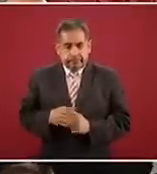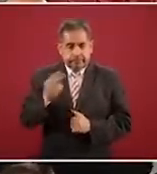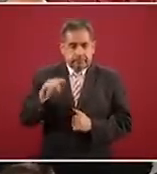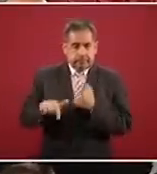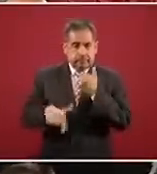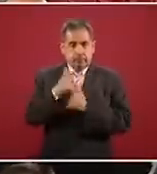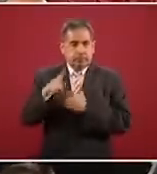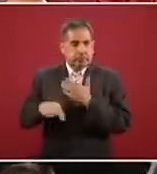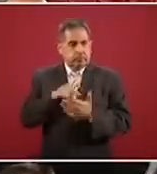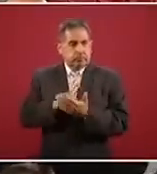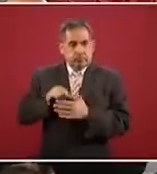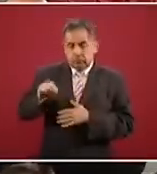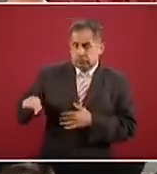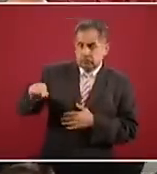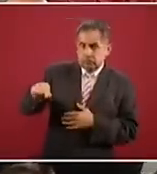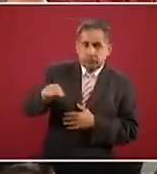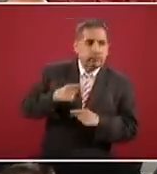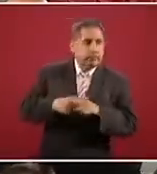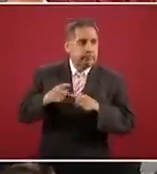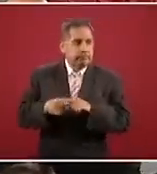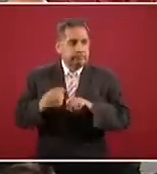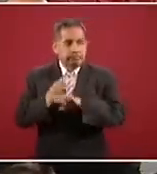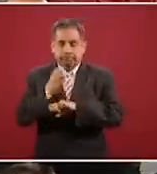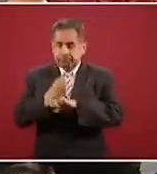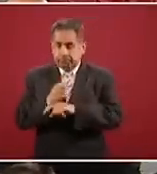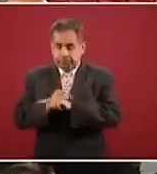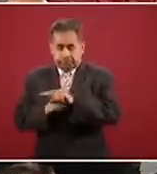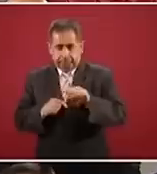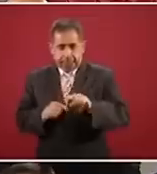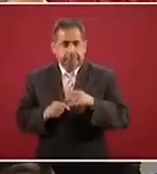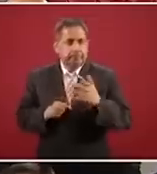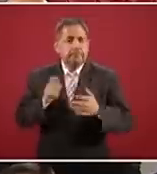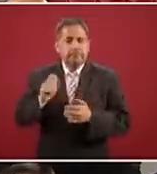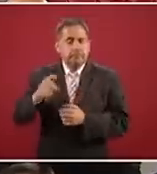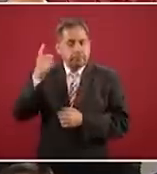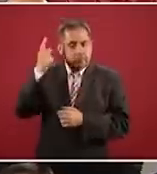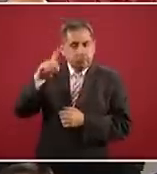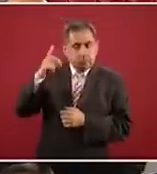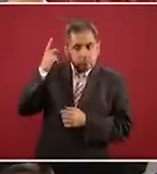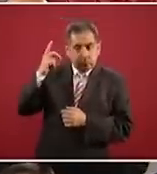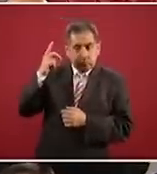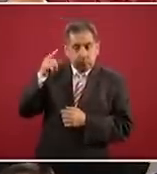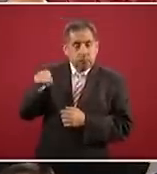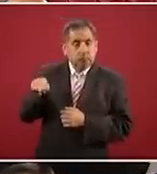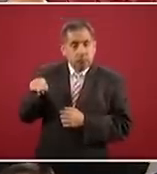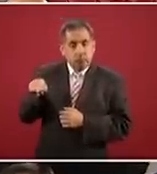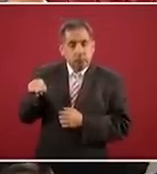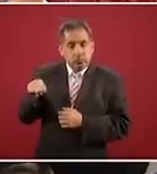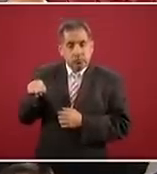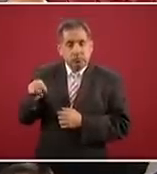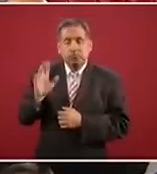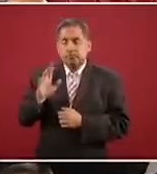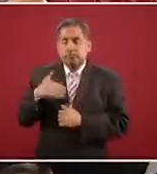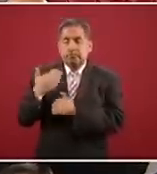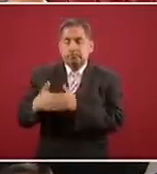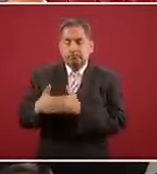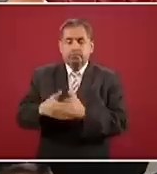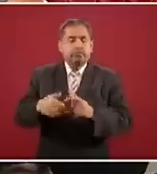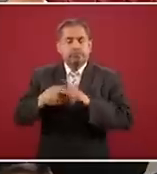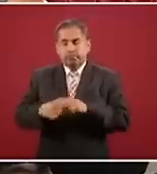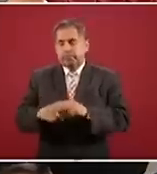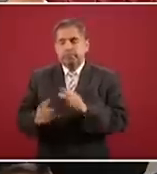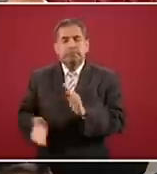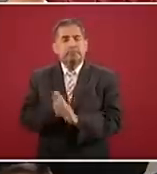lugares que nos faltaron en estos estados, Durango está por ya iniciar